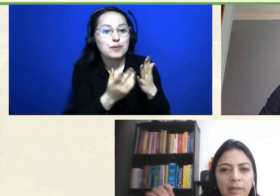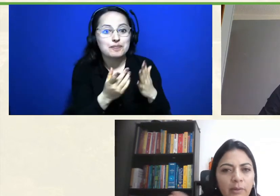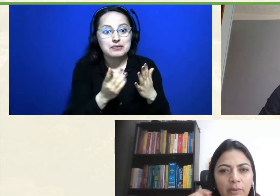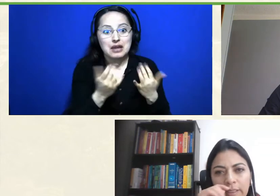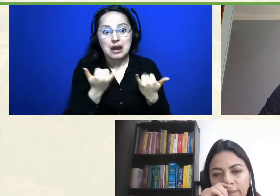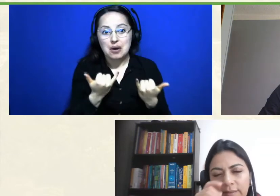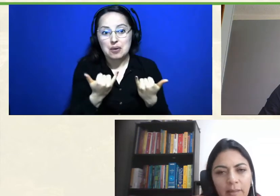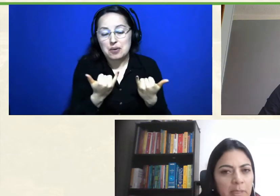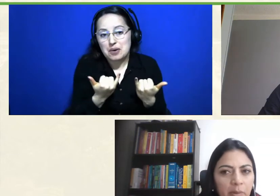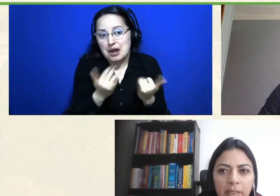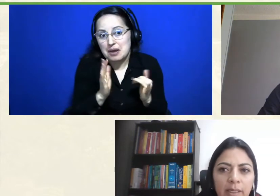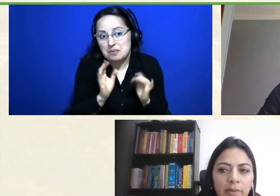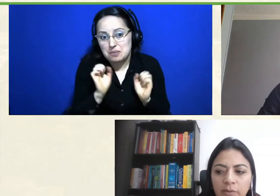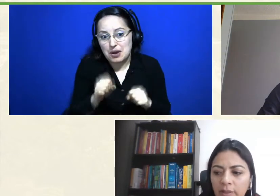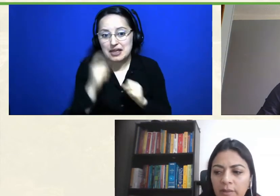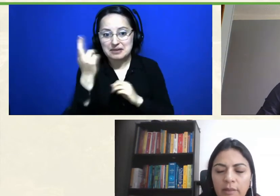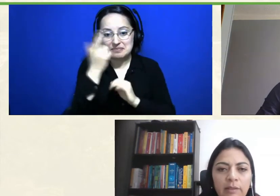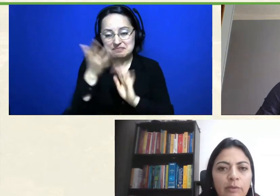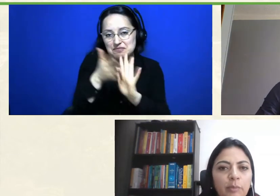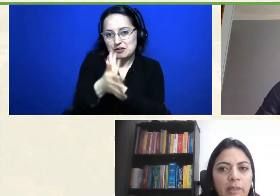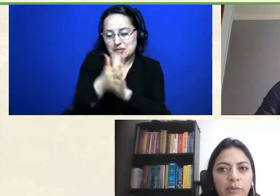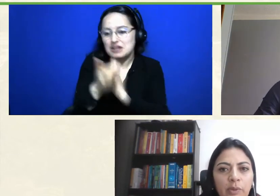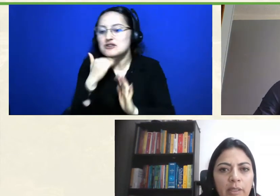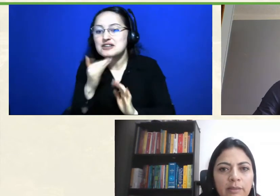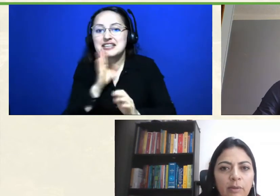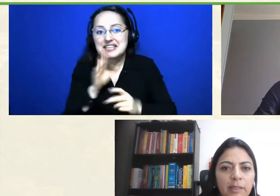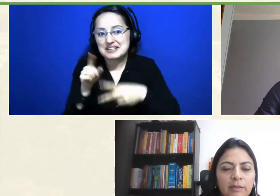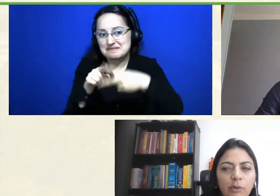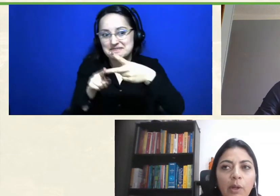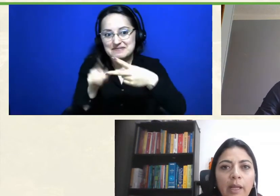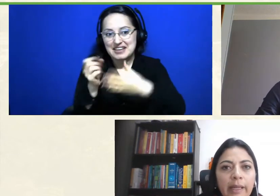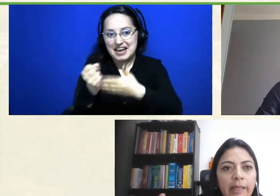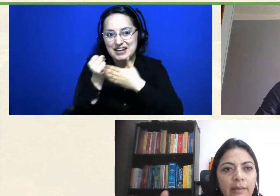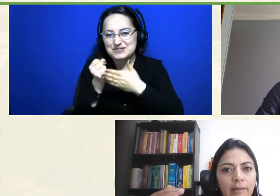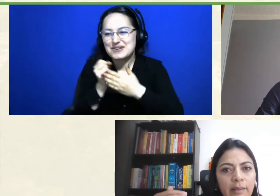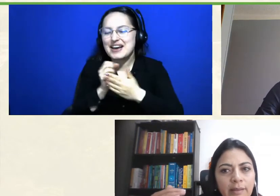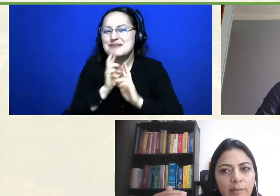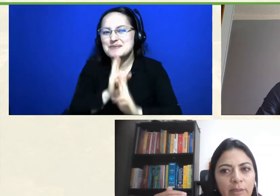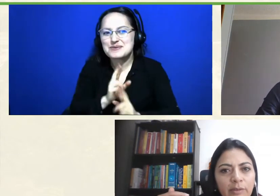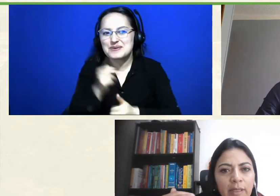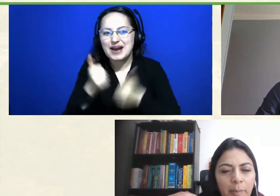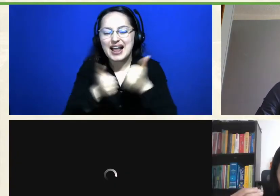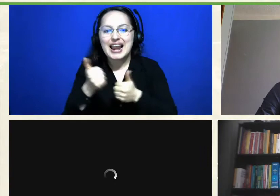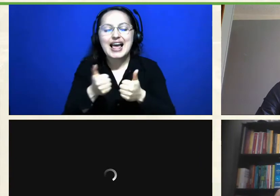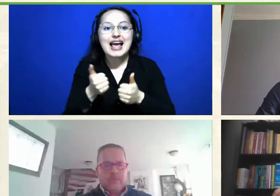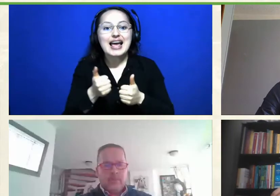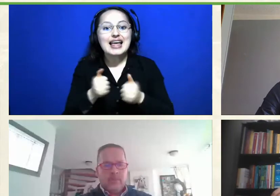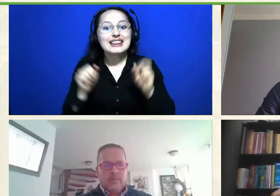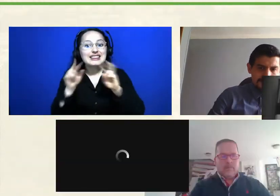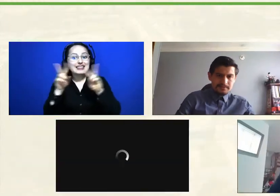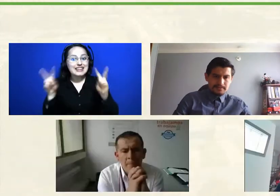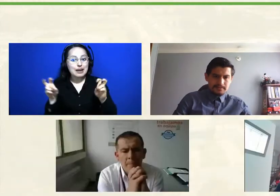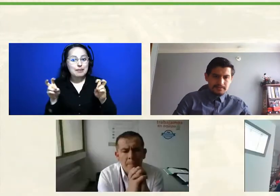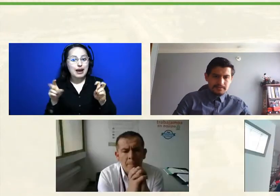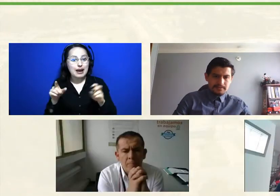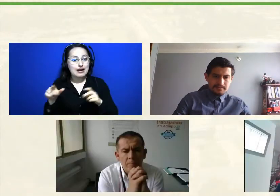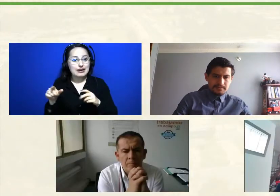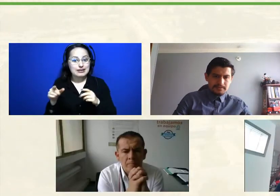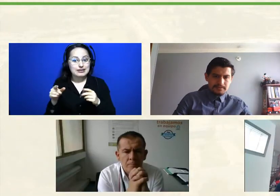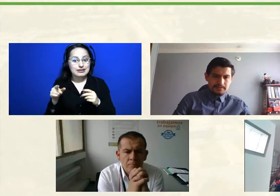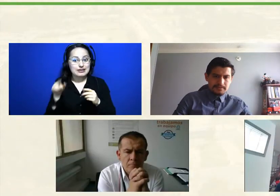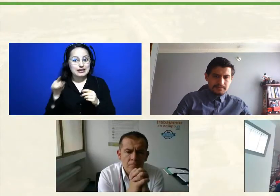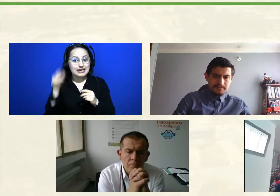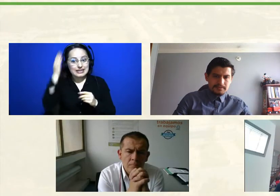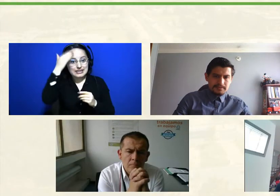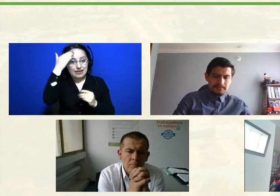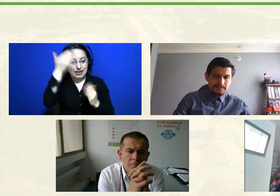breve recorderis, Camilo, Hernán, no sé quiénes nos puedan ayudar a resolver esto, en términos de la practicidad. ¿Qué tipo de documentos